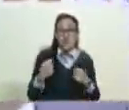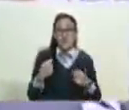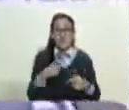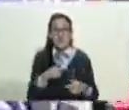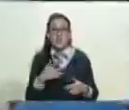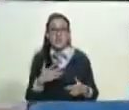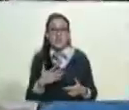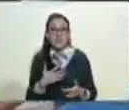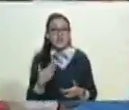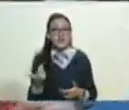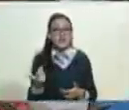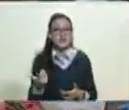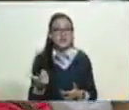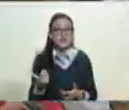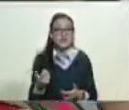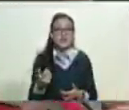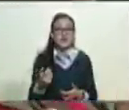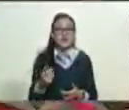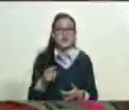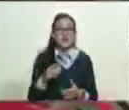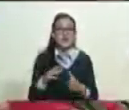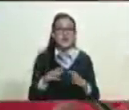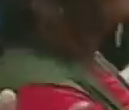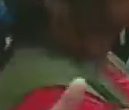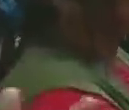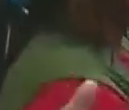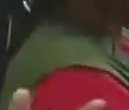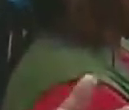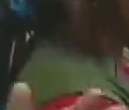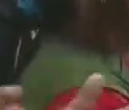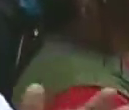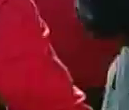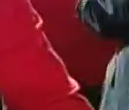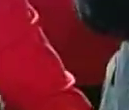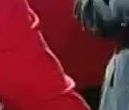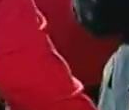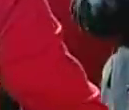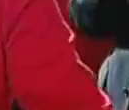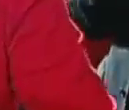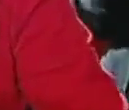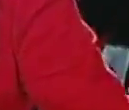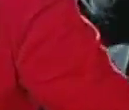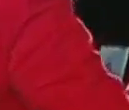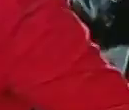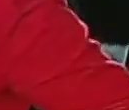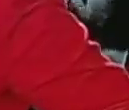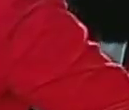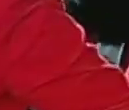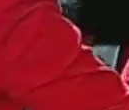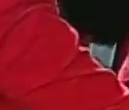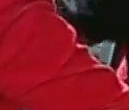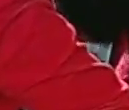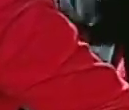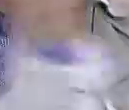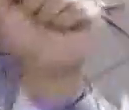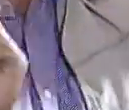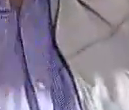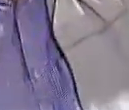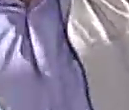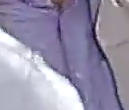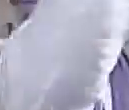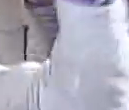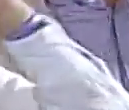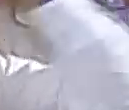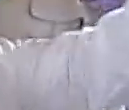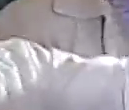a los violentos, a los fascistas, a los que le hacen la guerra económica al pueblo, a los que le hacen guerra psicológica al